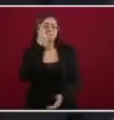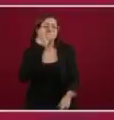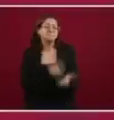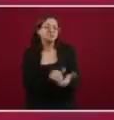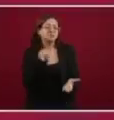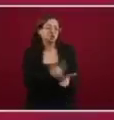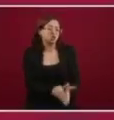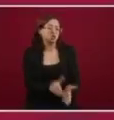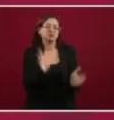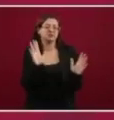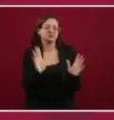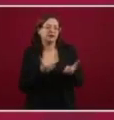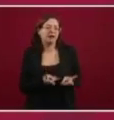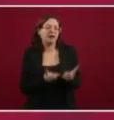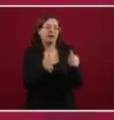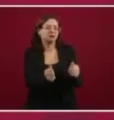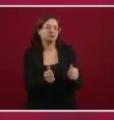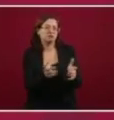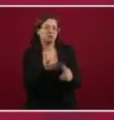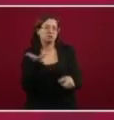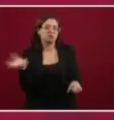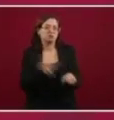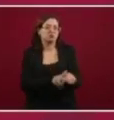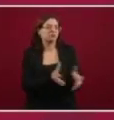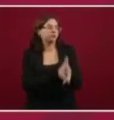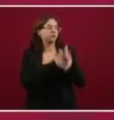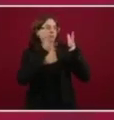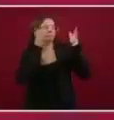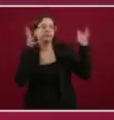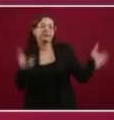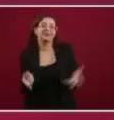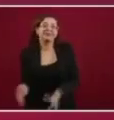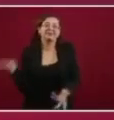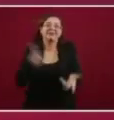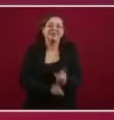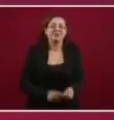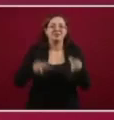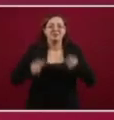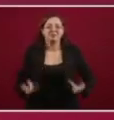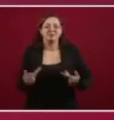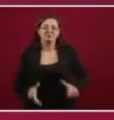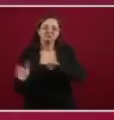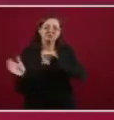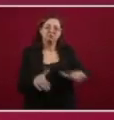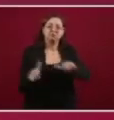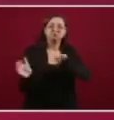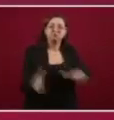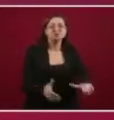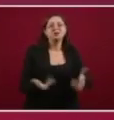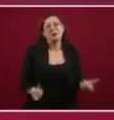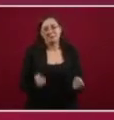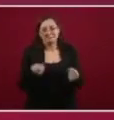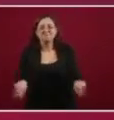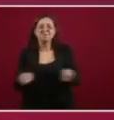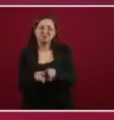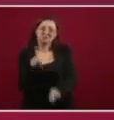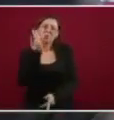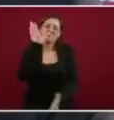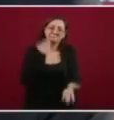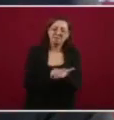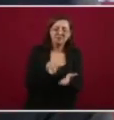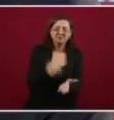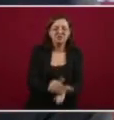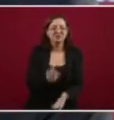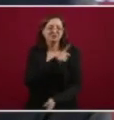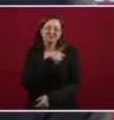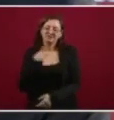1,000 millones, hospital grande, pues la operación de ese hospital es de 1,000 millones.